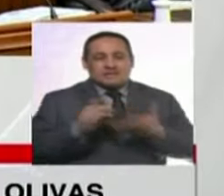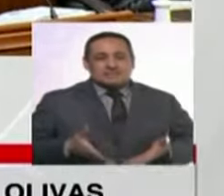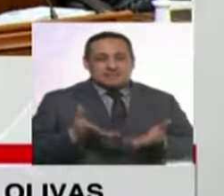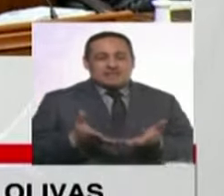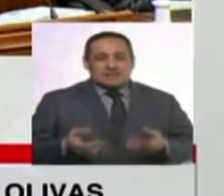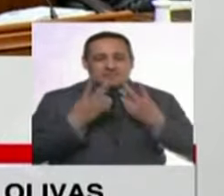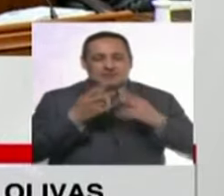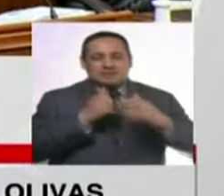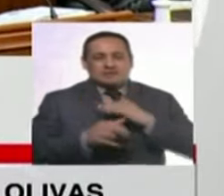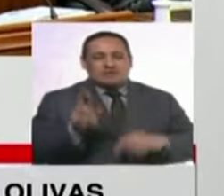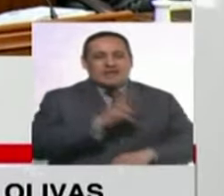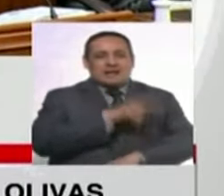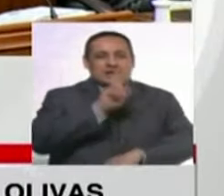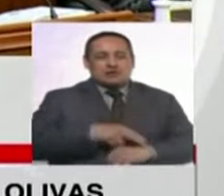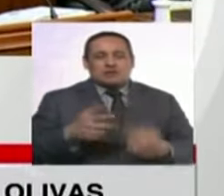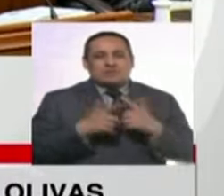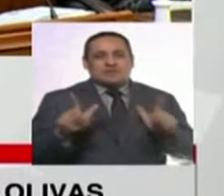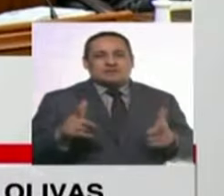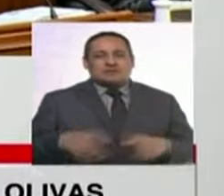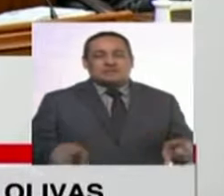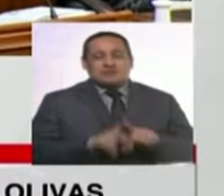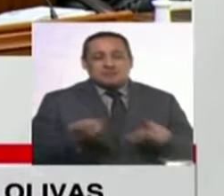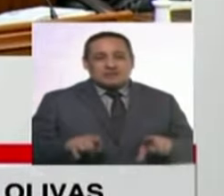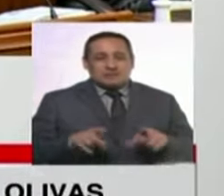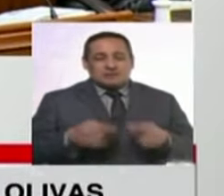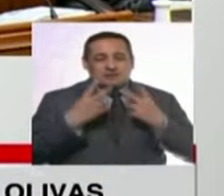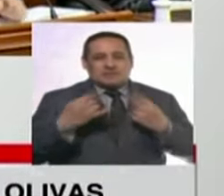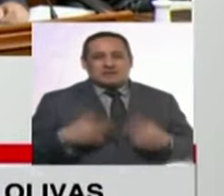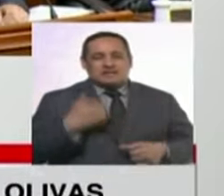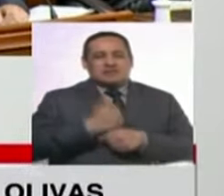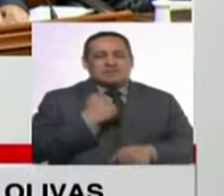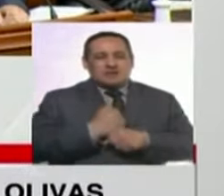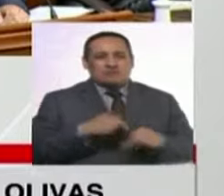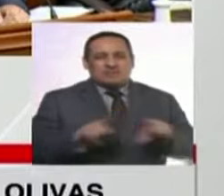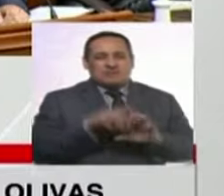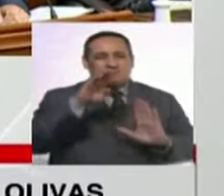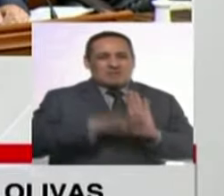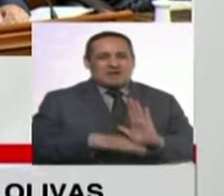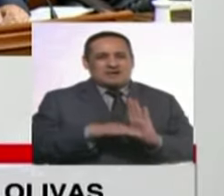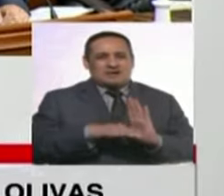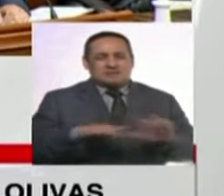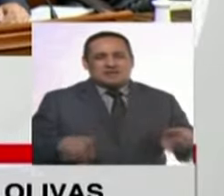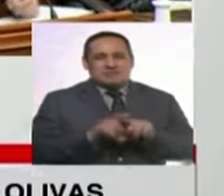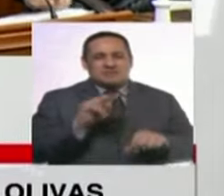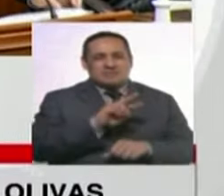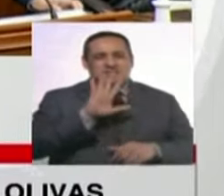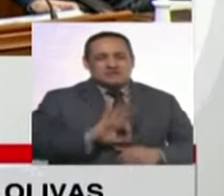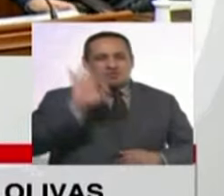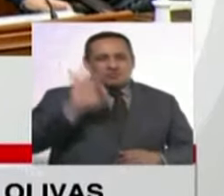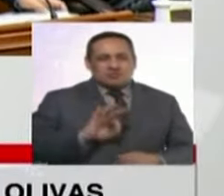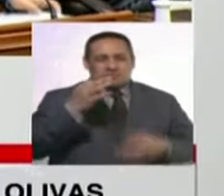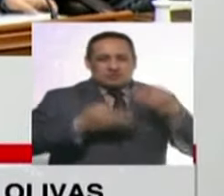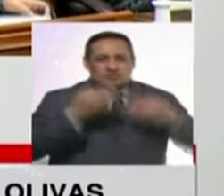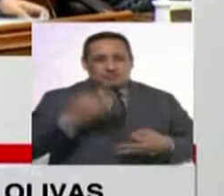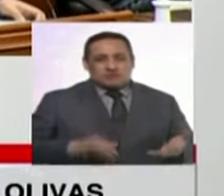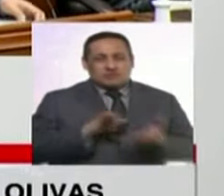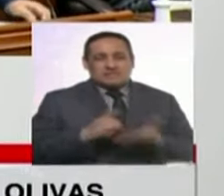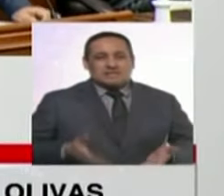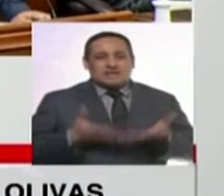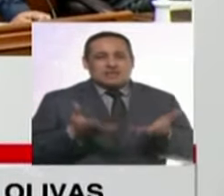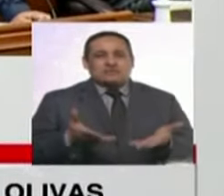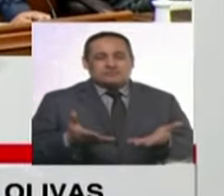en la región la libertad Asimismo la ejecución tan baja del 25% de presupuesto que se